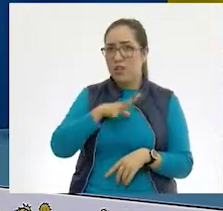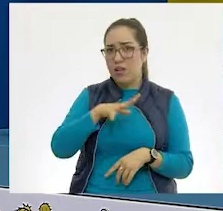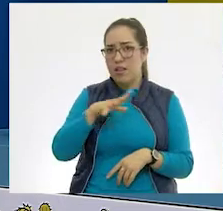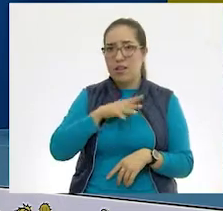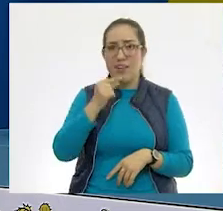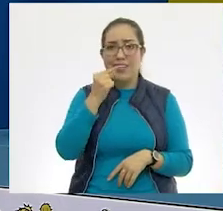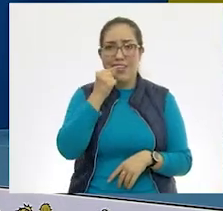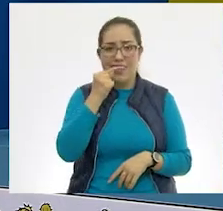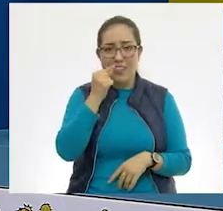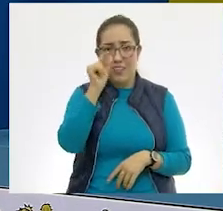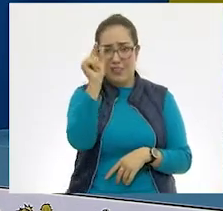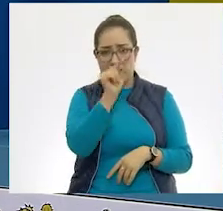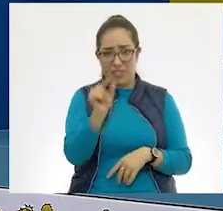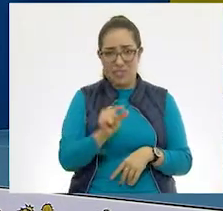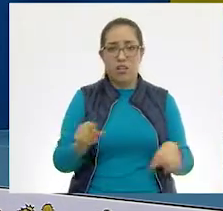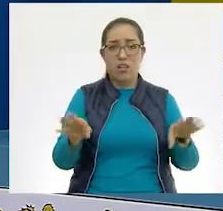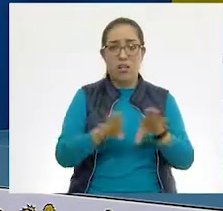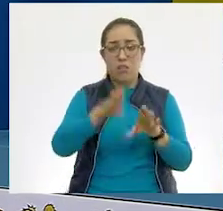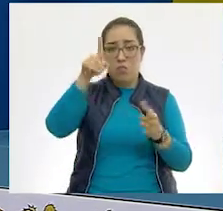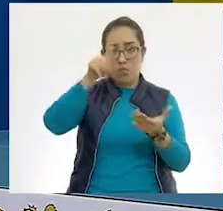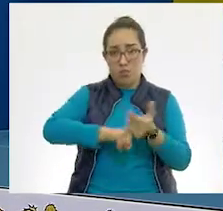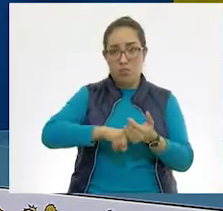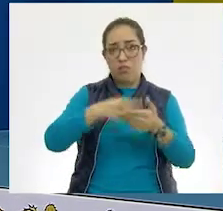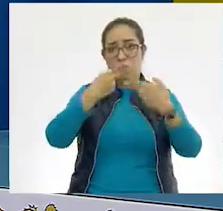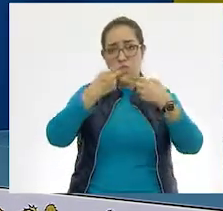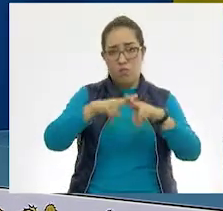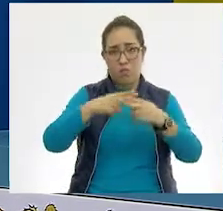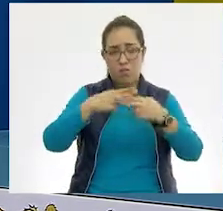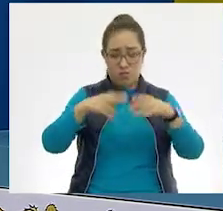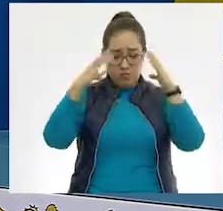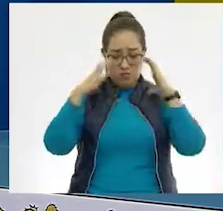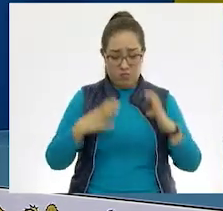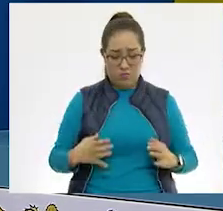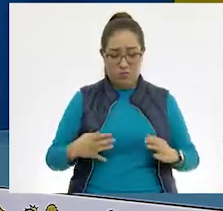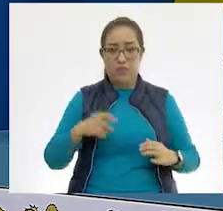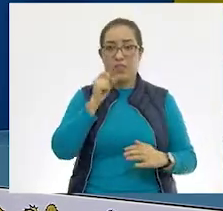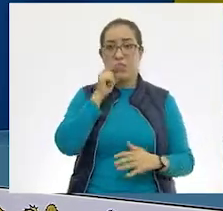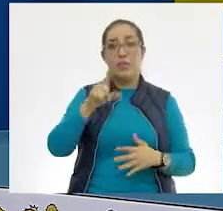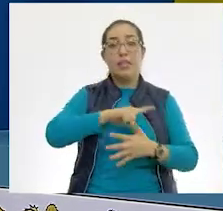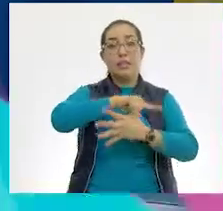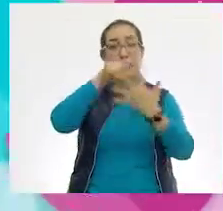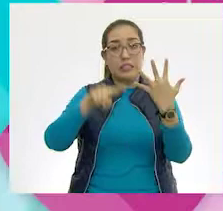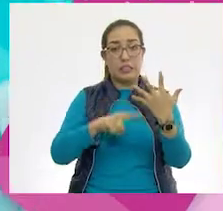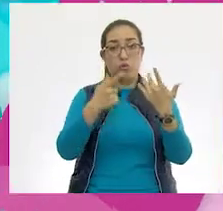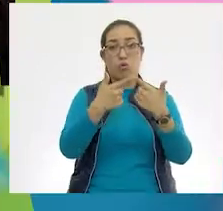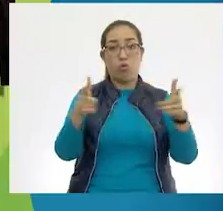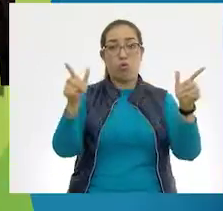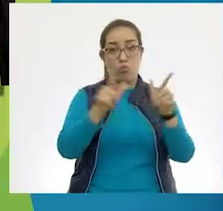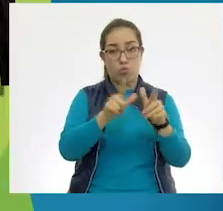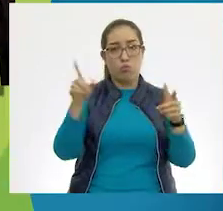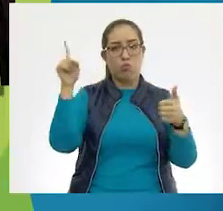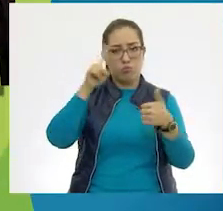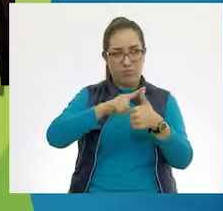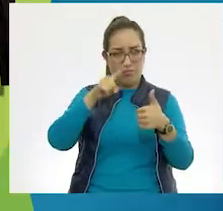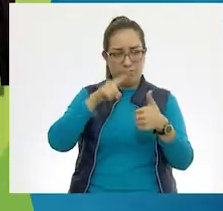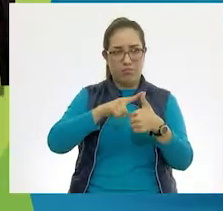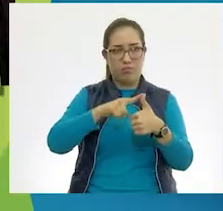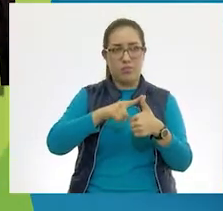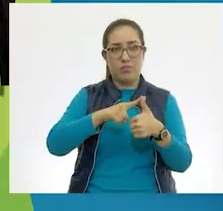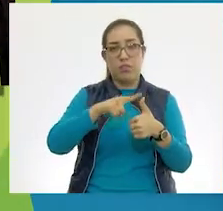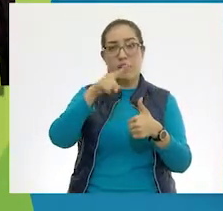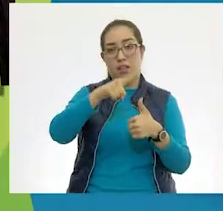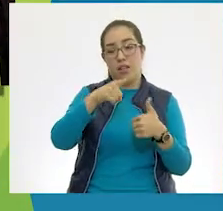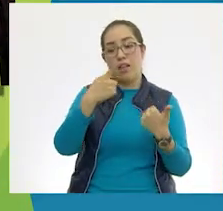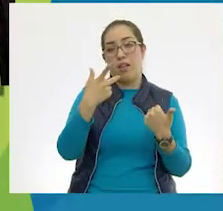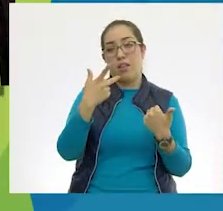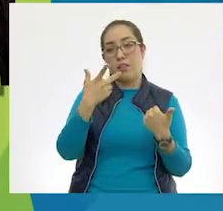vertebrados por su estructura ósea y los dividimos en 5 grandes grupos. A ver si me acuerdo, son los